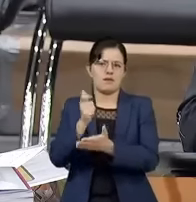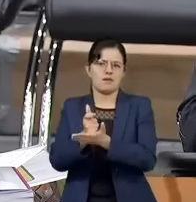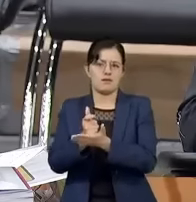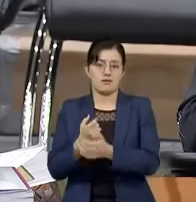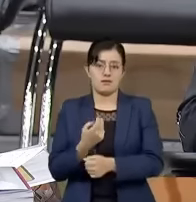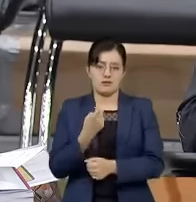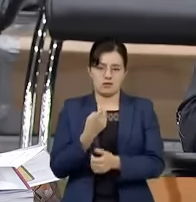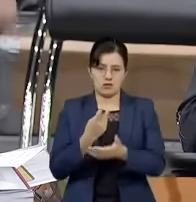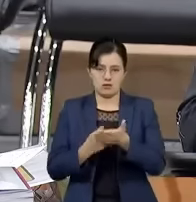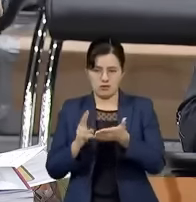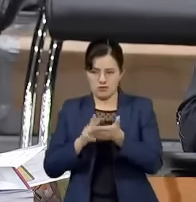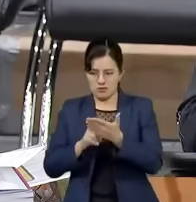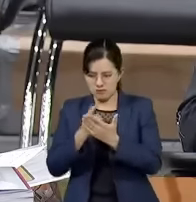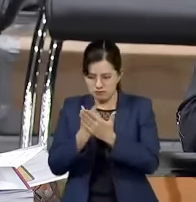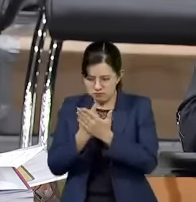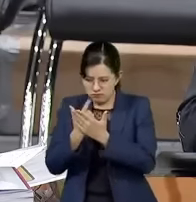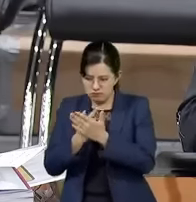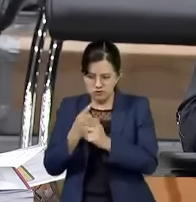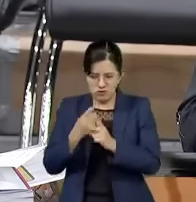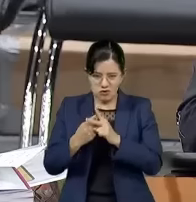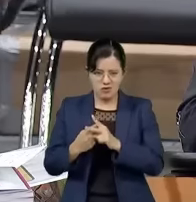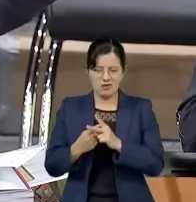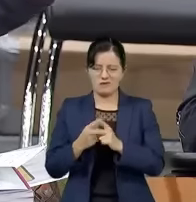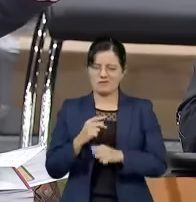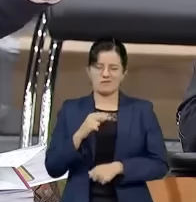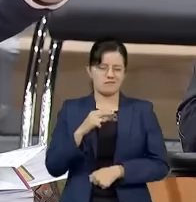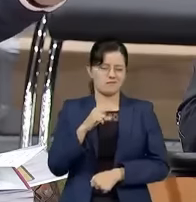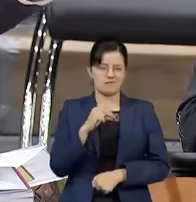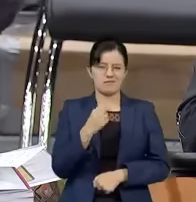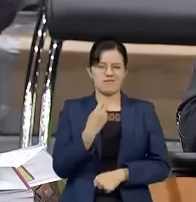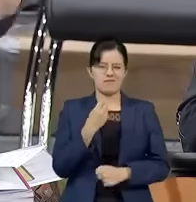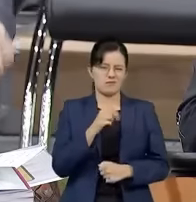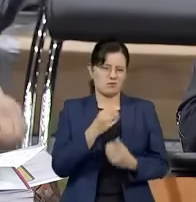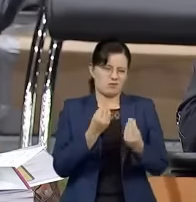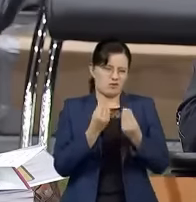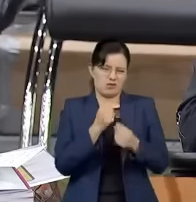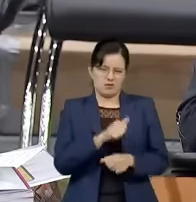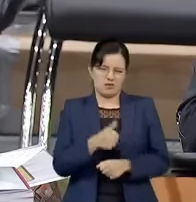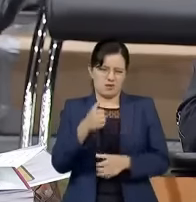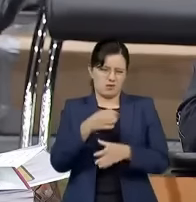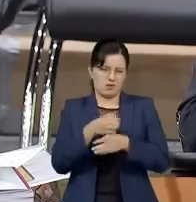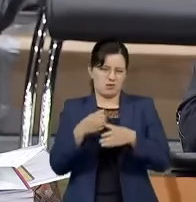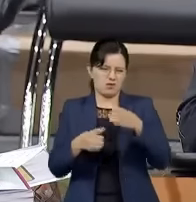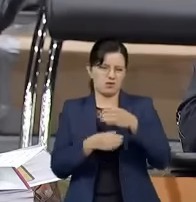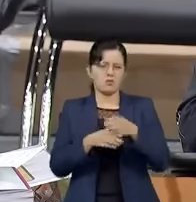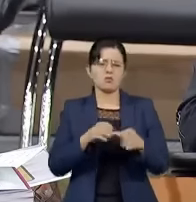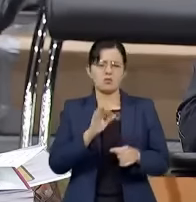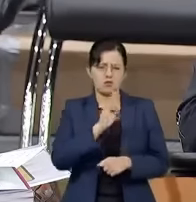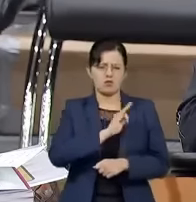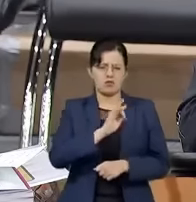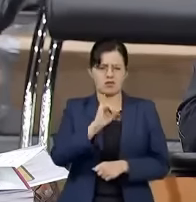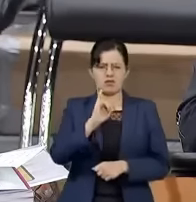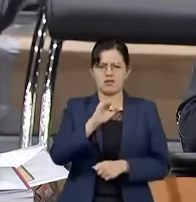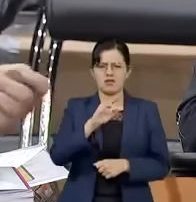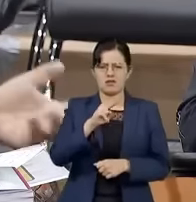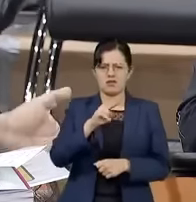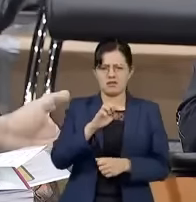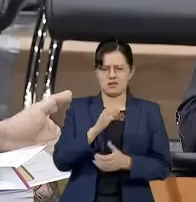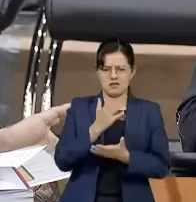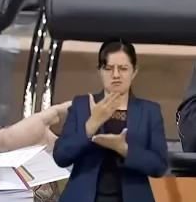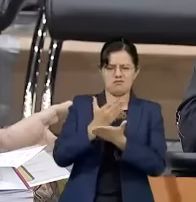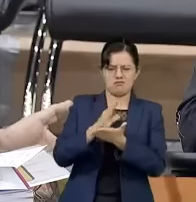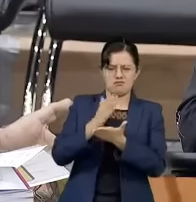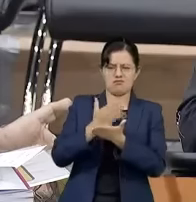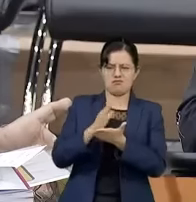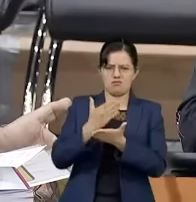contabilidad y como eso muchísimas otras cosas que puede ir pagando el INE ir teniendo la fiscalización